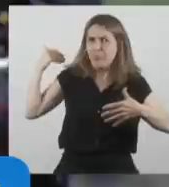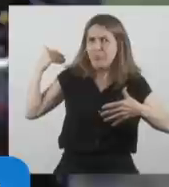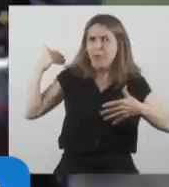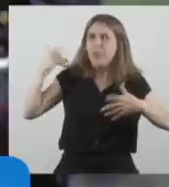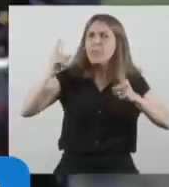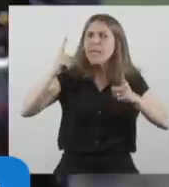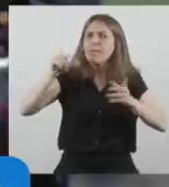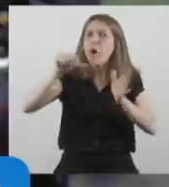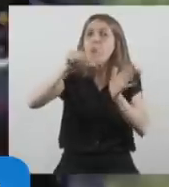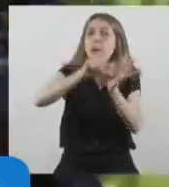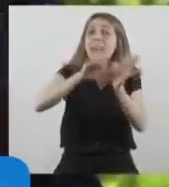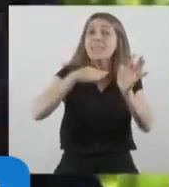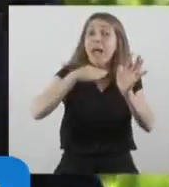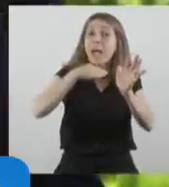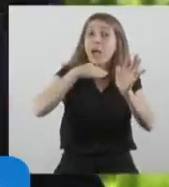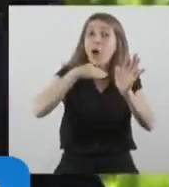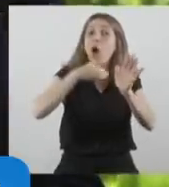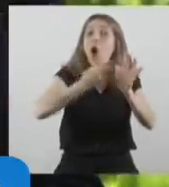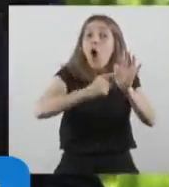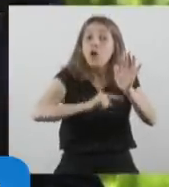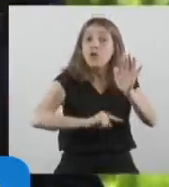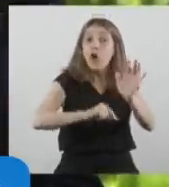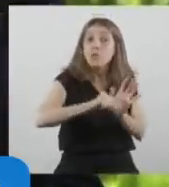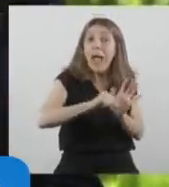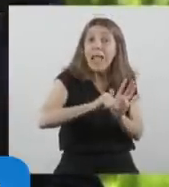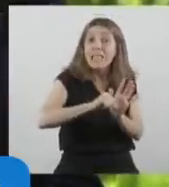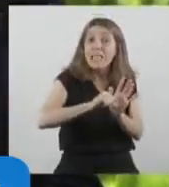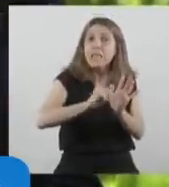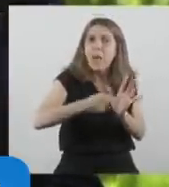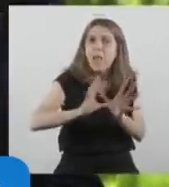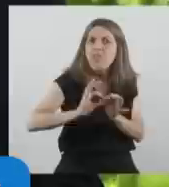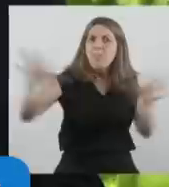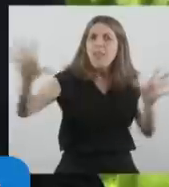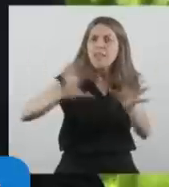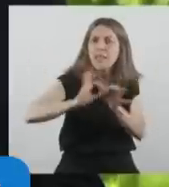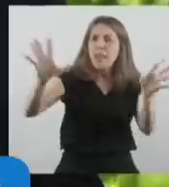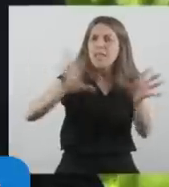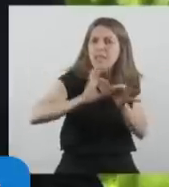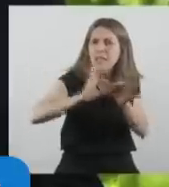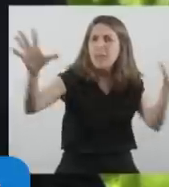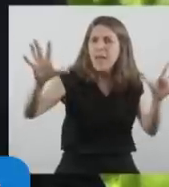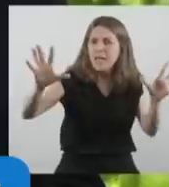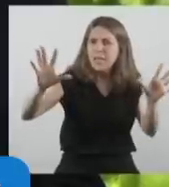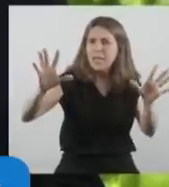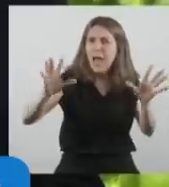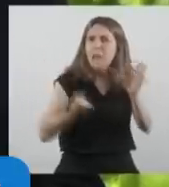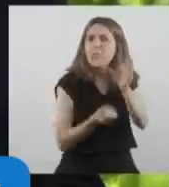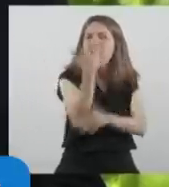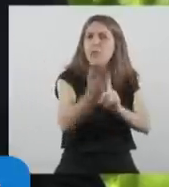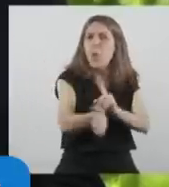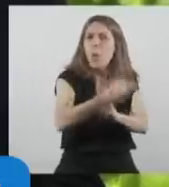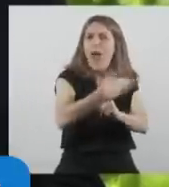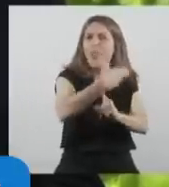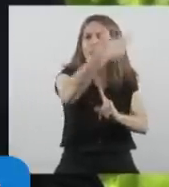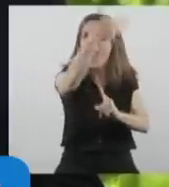sur que también levantaron la bandera de la independencia la bandera de la libertad la